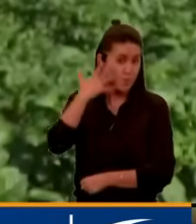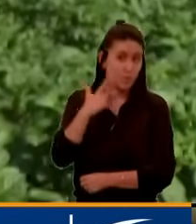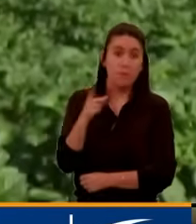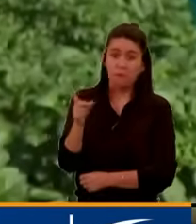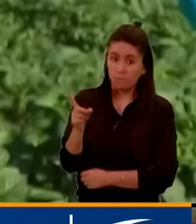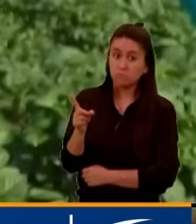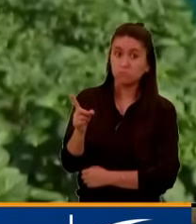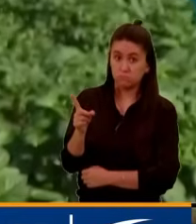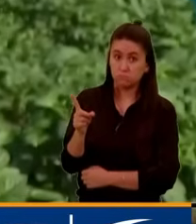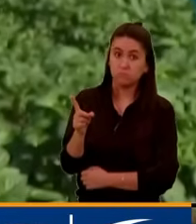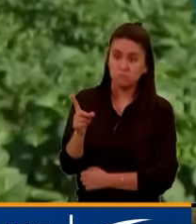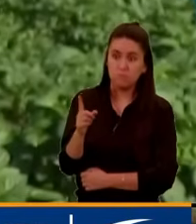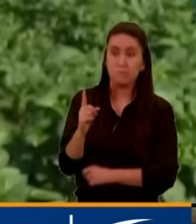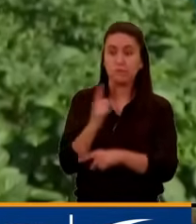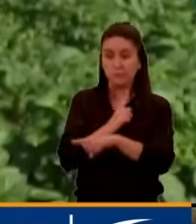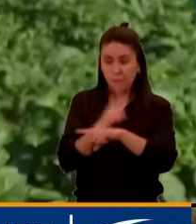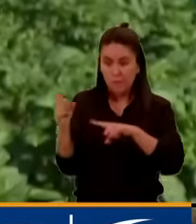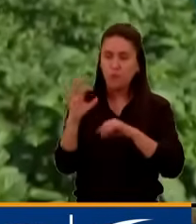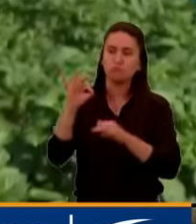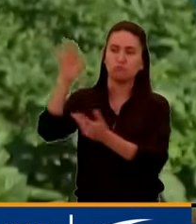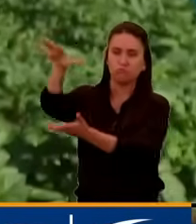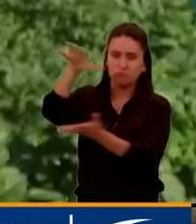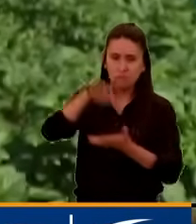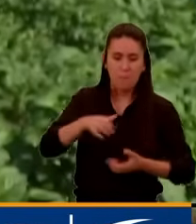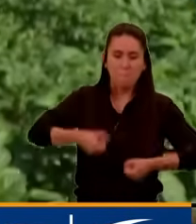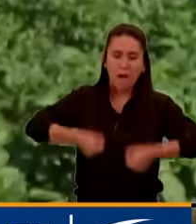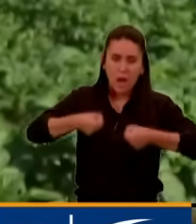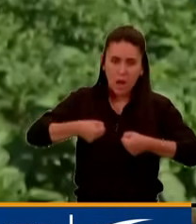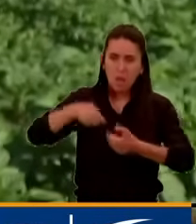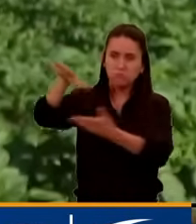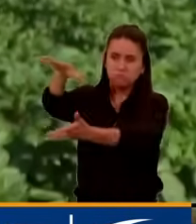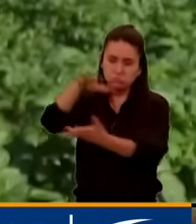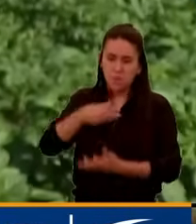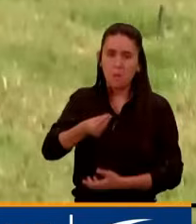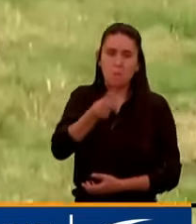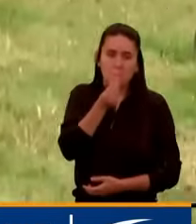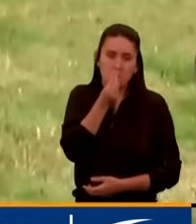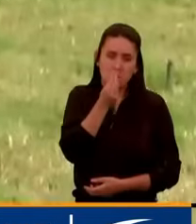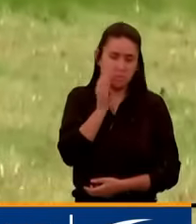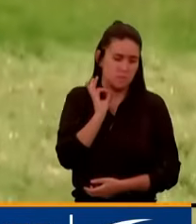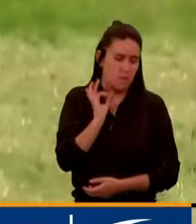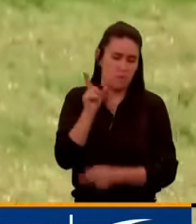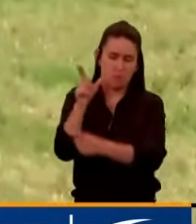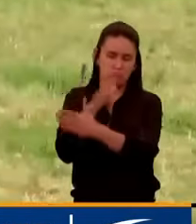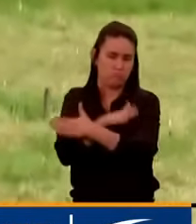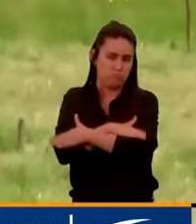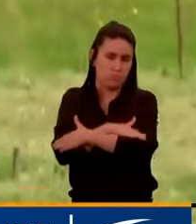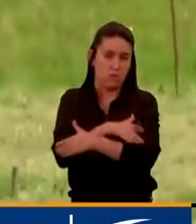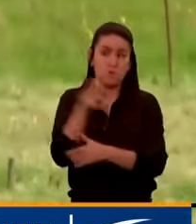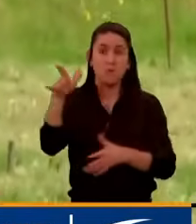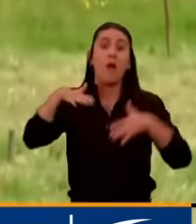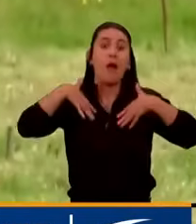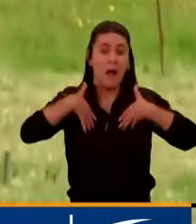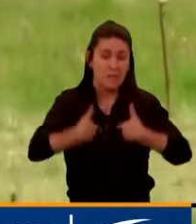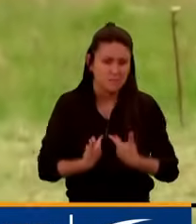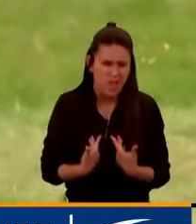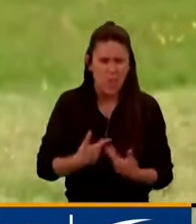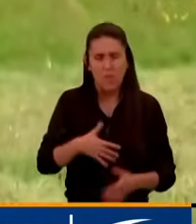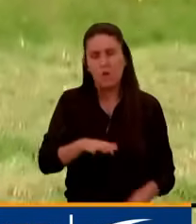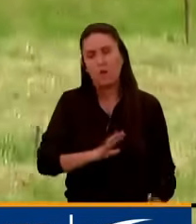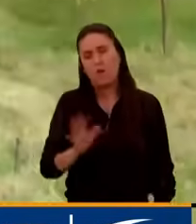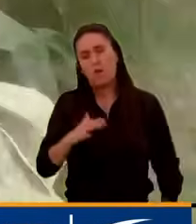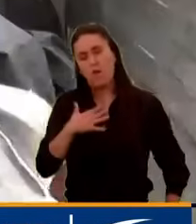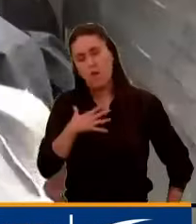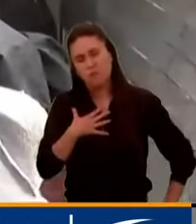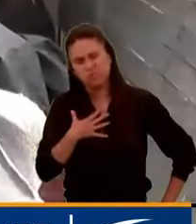y cada semana nos trae al mercado para nuestro alimento, eso sí. Puede estar cansado, agotado y